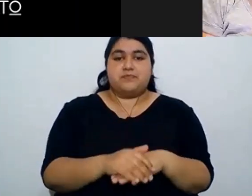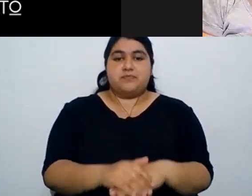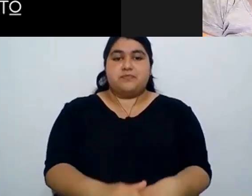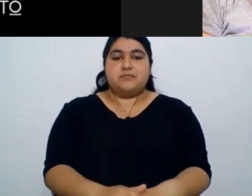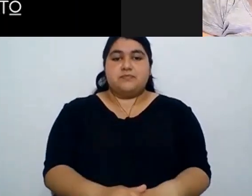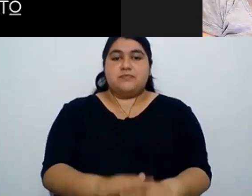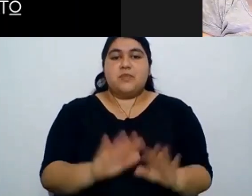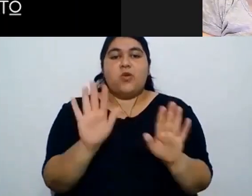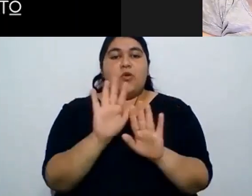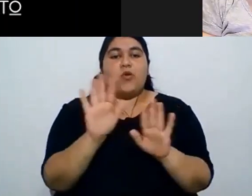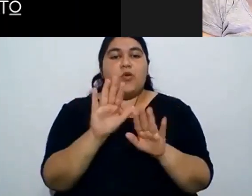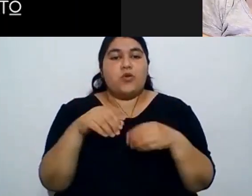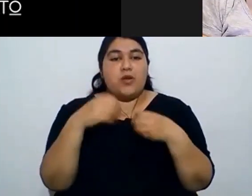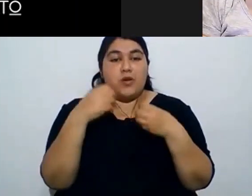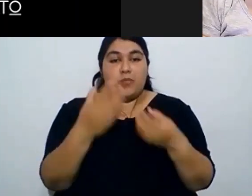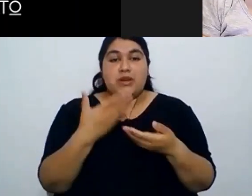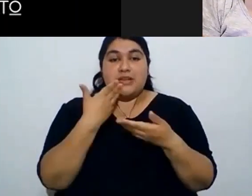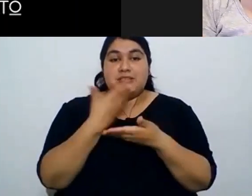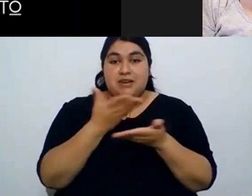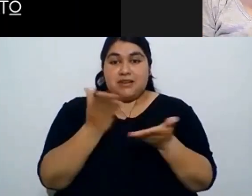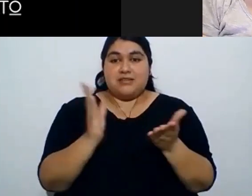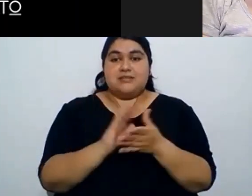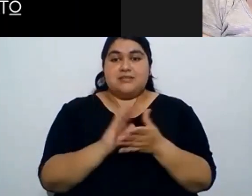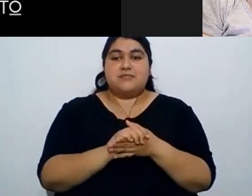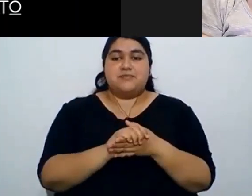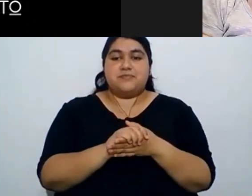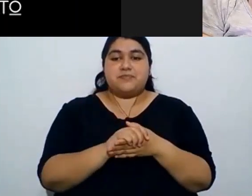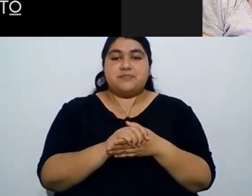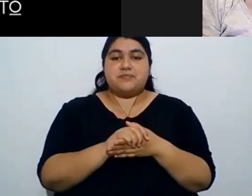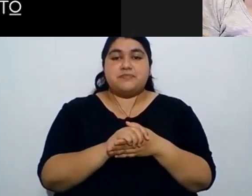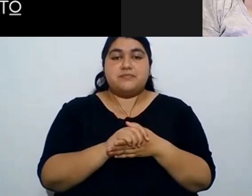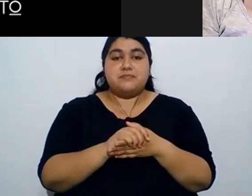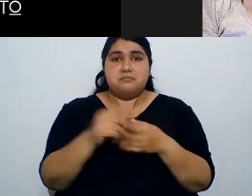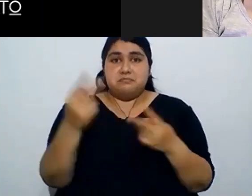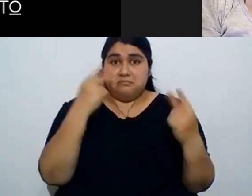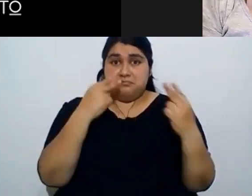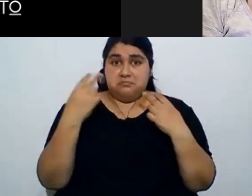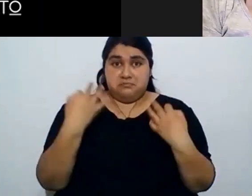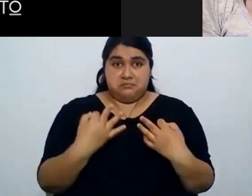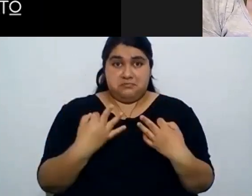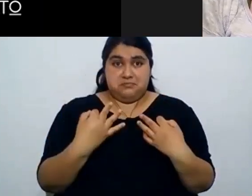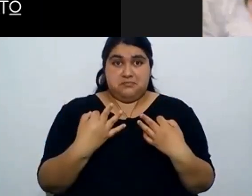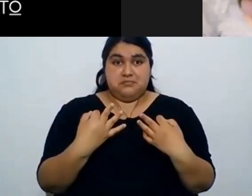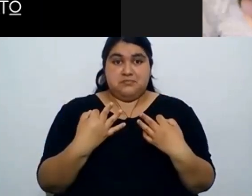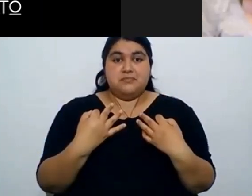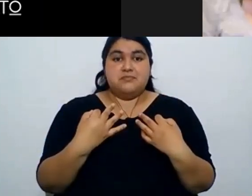Hola, muy buenas tardes. ¿Me ven bien?